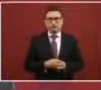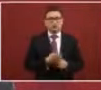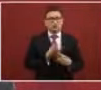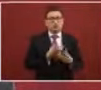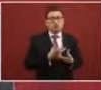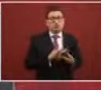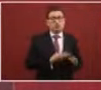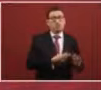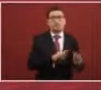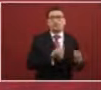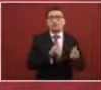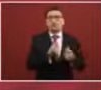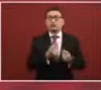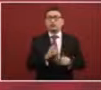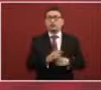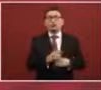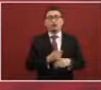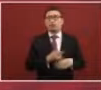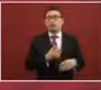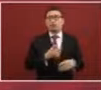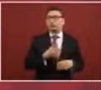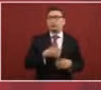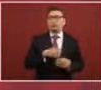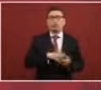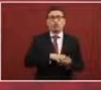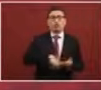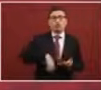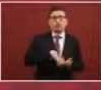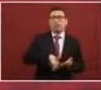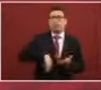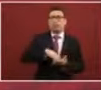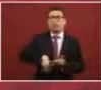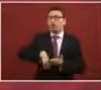malversaban, para decirlo menos.